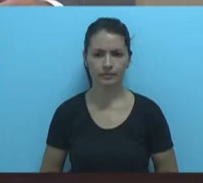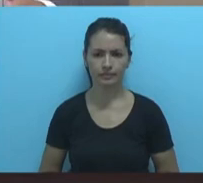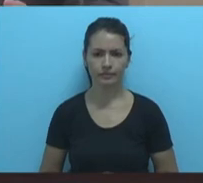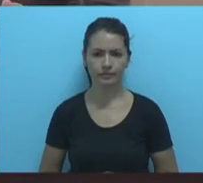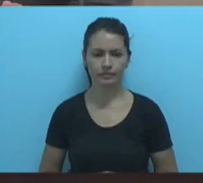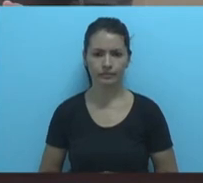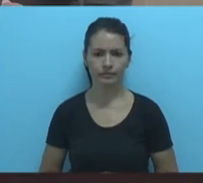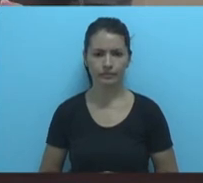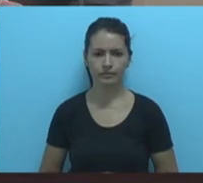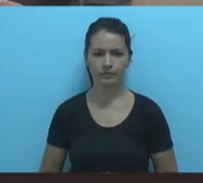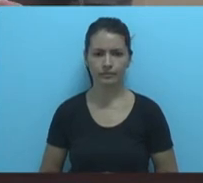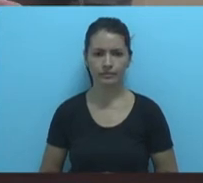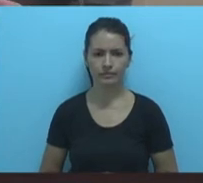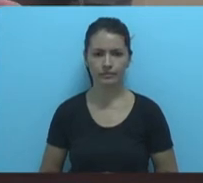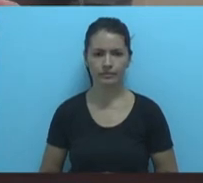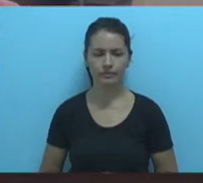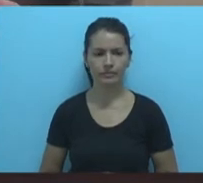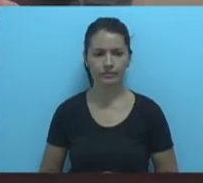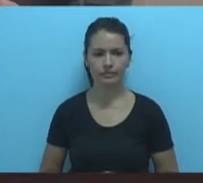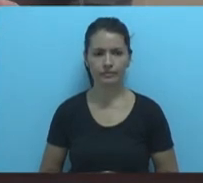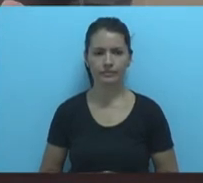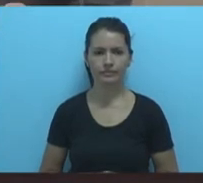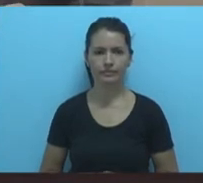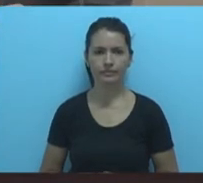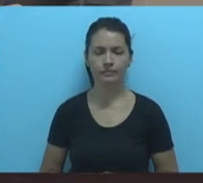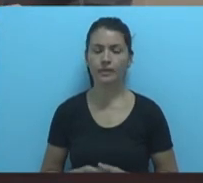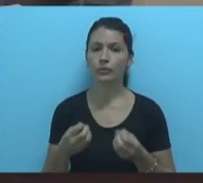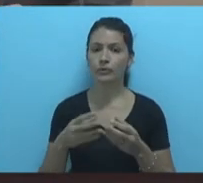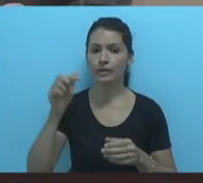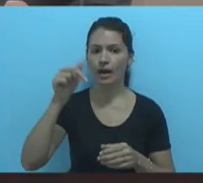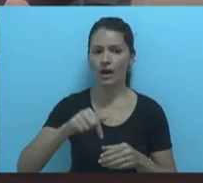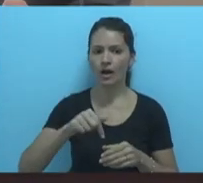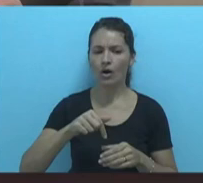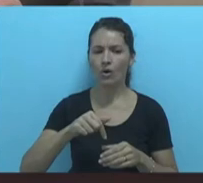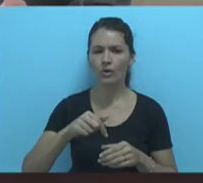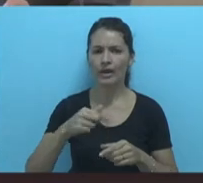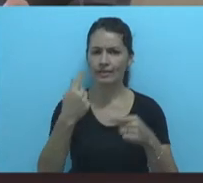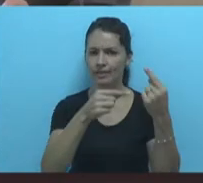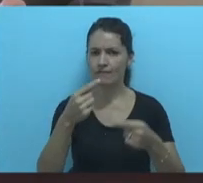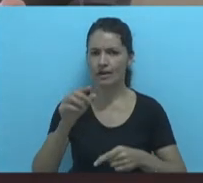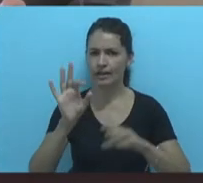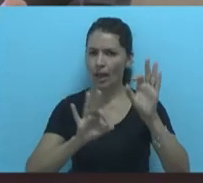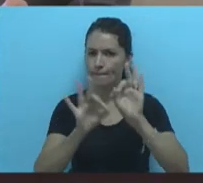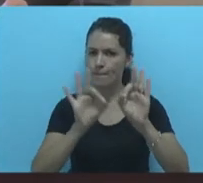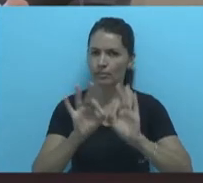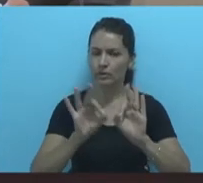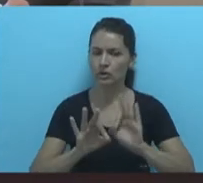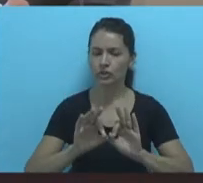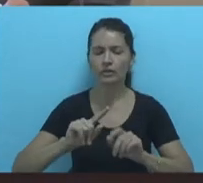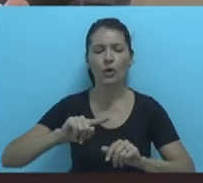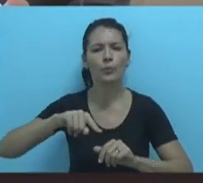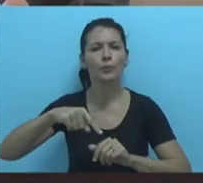Bien. Vamos a proceder ahora a considerar las preferencias que han sido